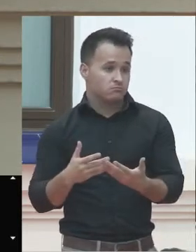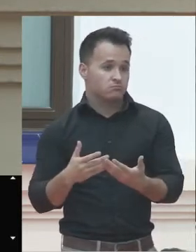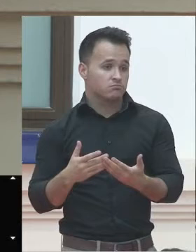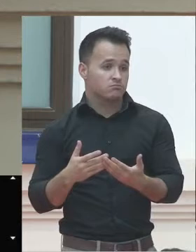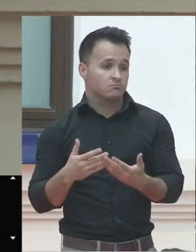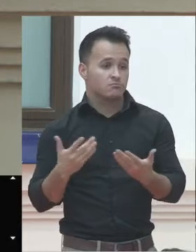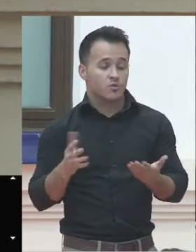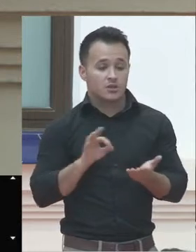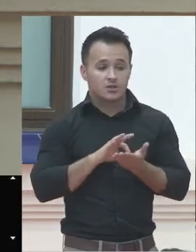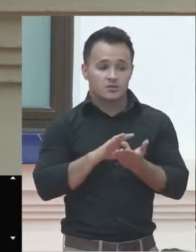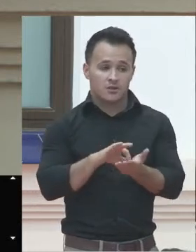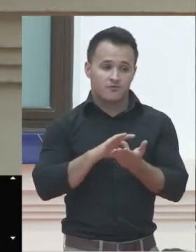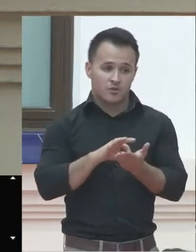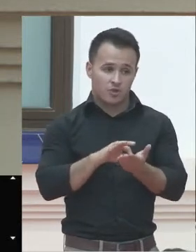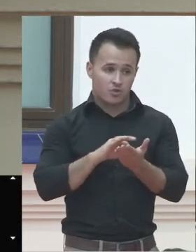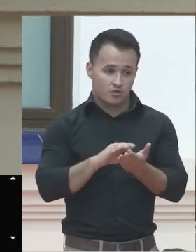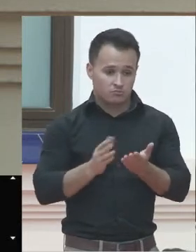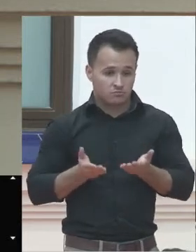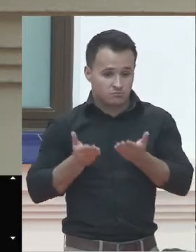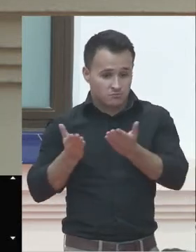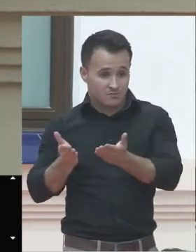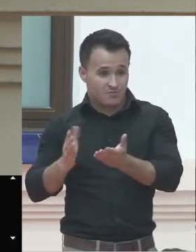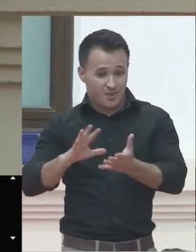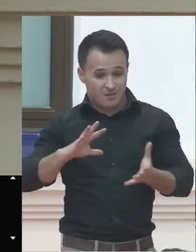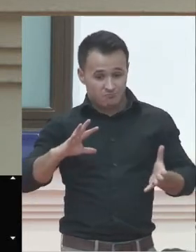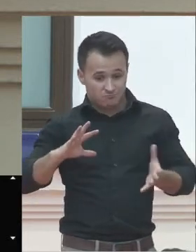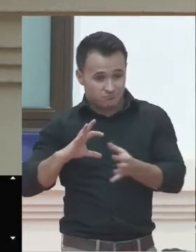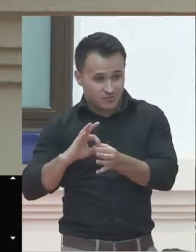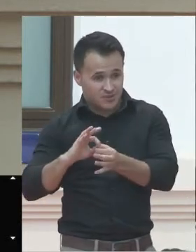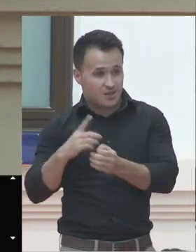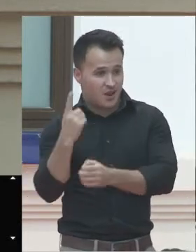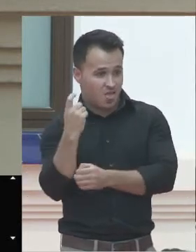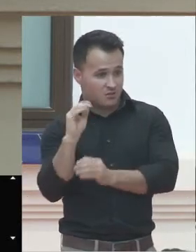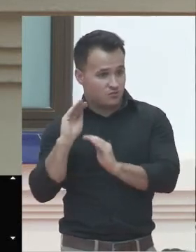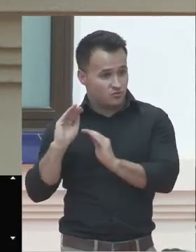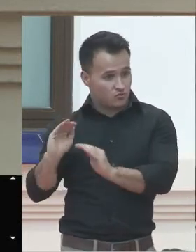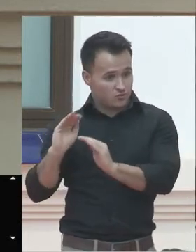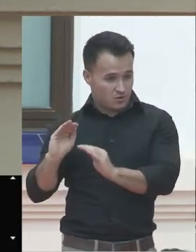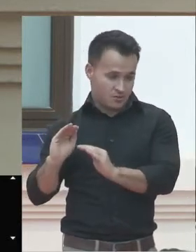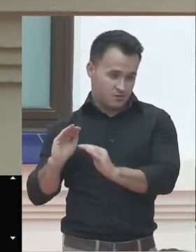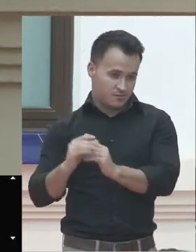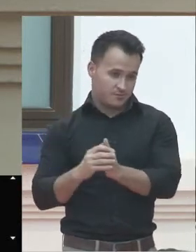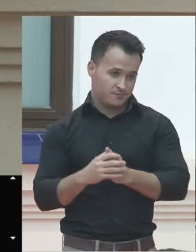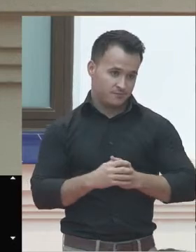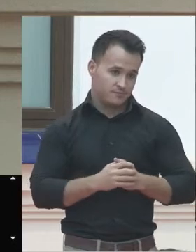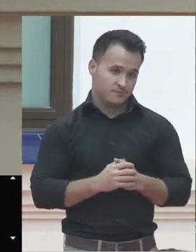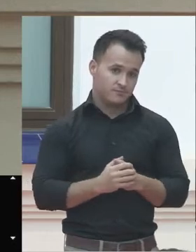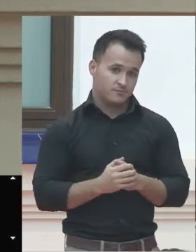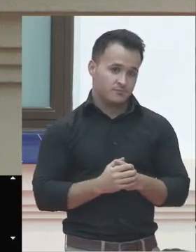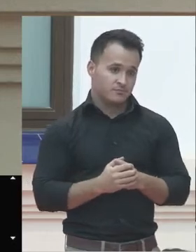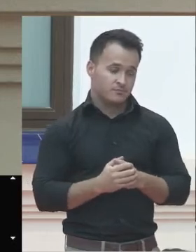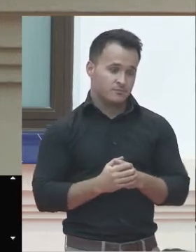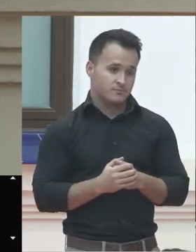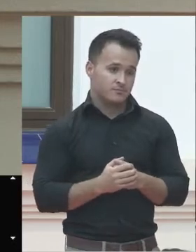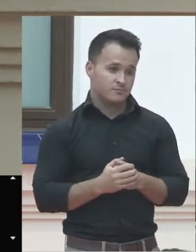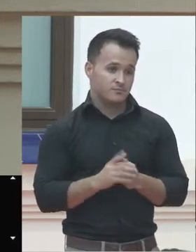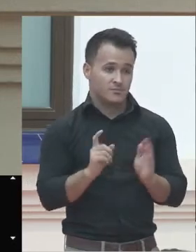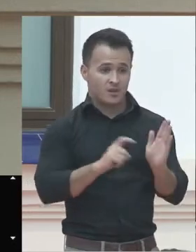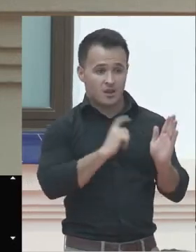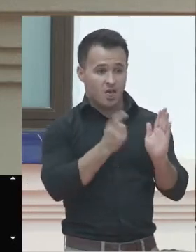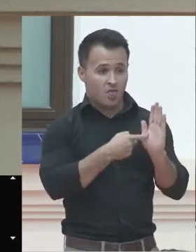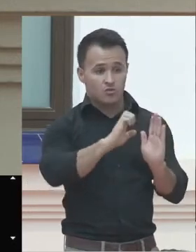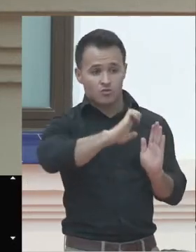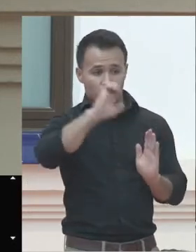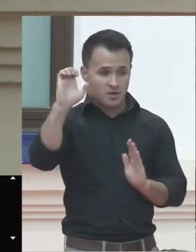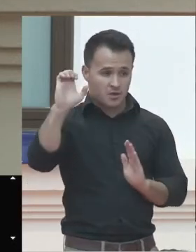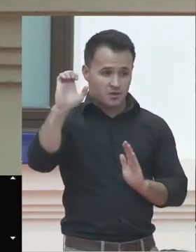del servicio a las necesidades particulares de ese pasajero. La legislación